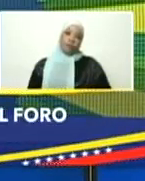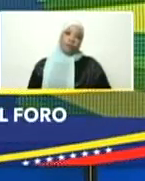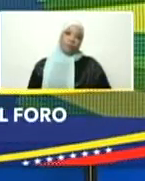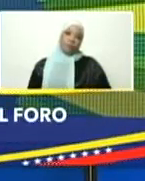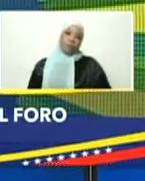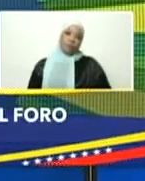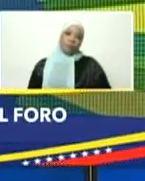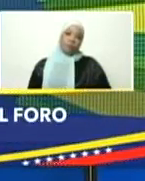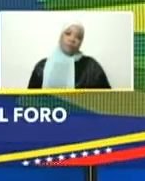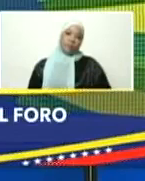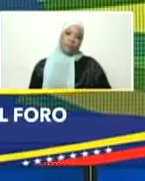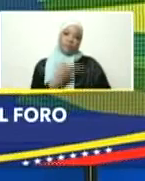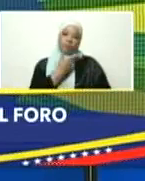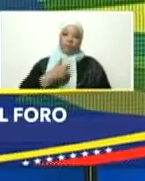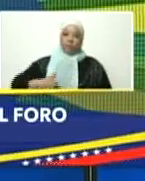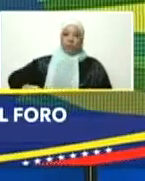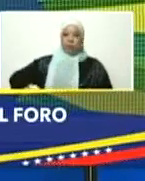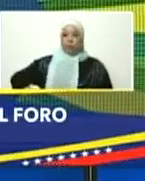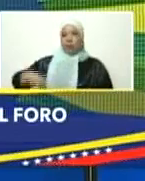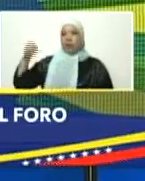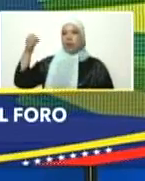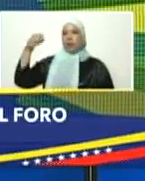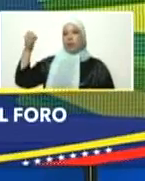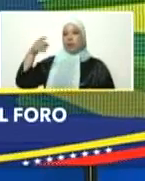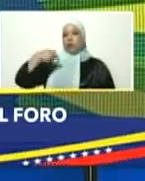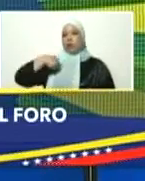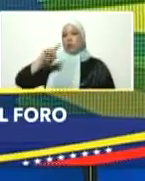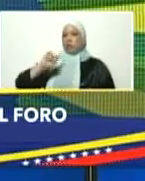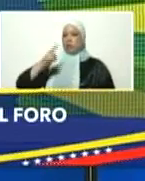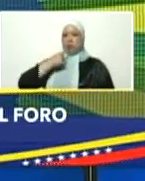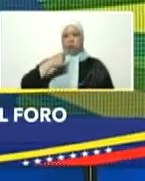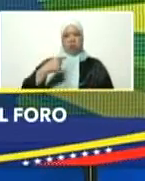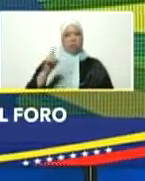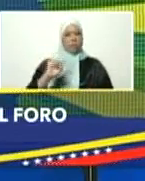Jorge Rodríguez, yo tengo mis opiniones, pero no las voy a dar.